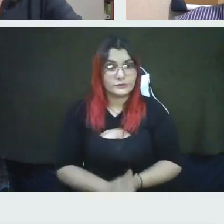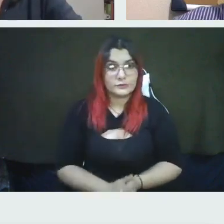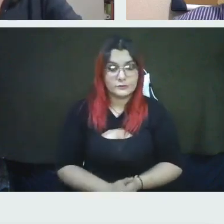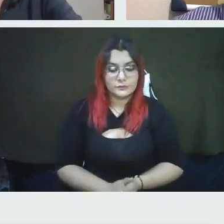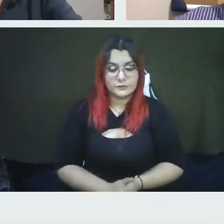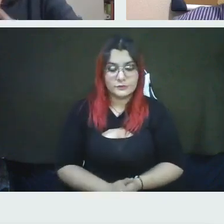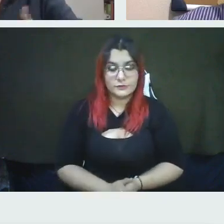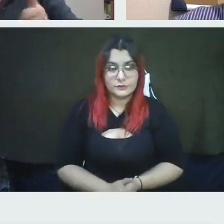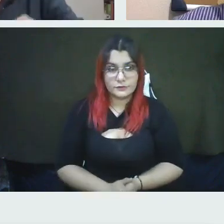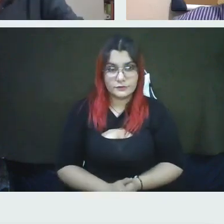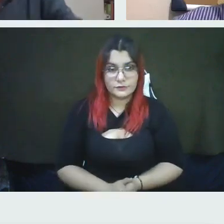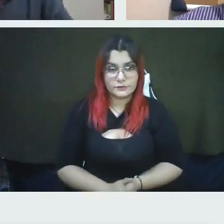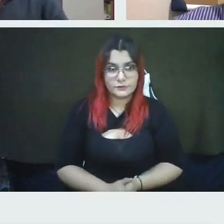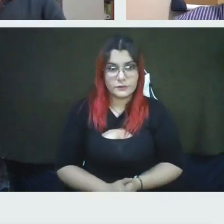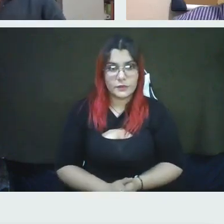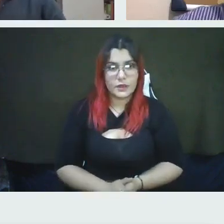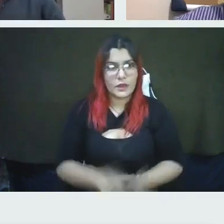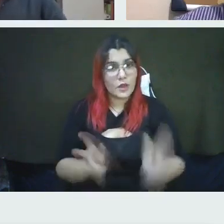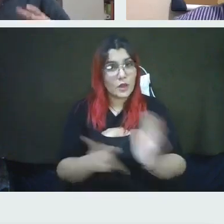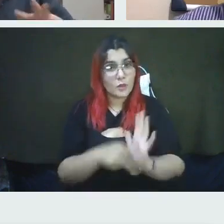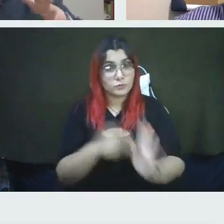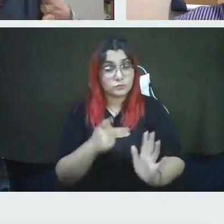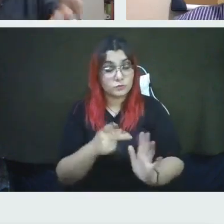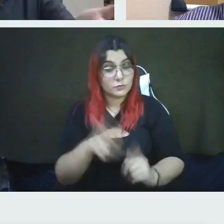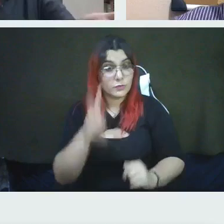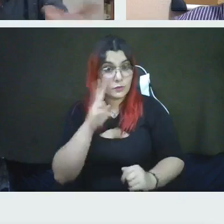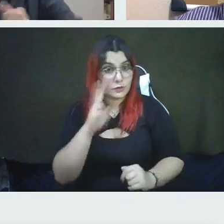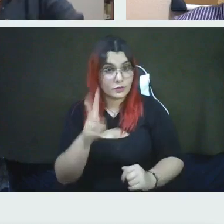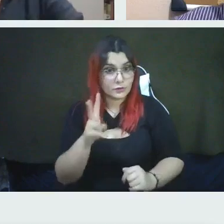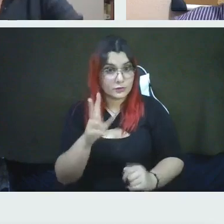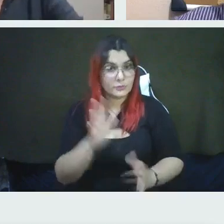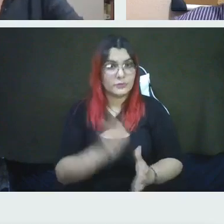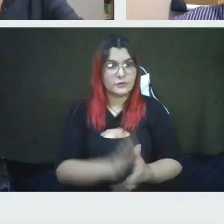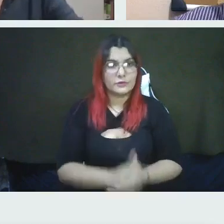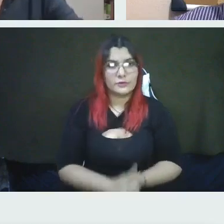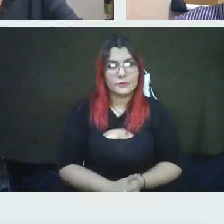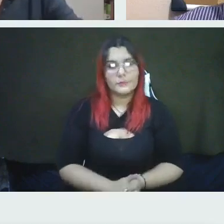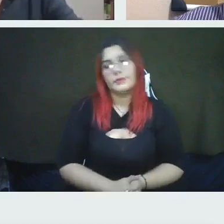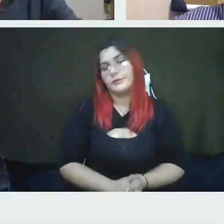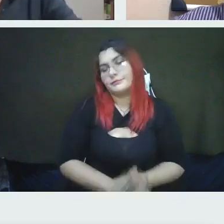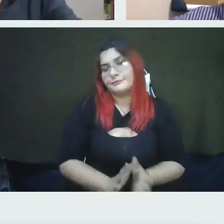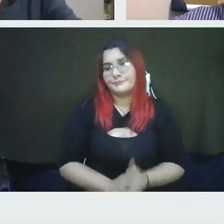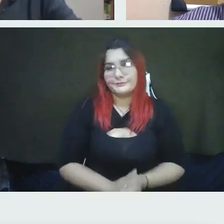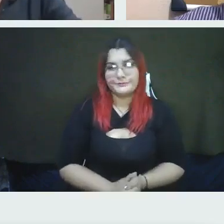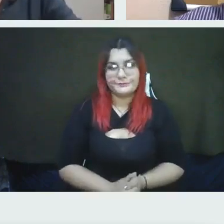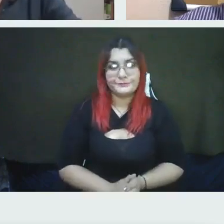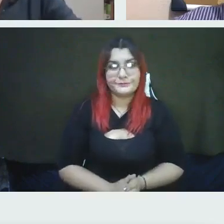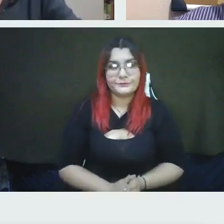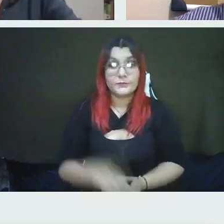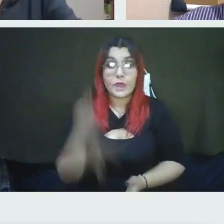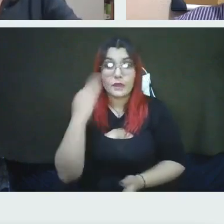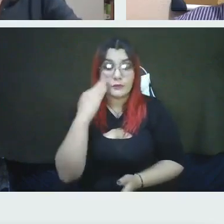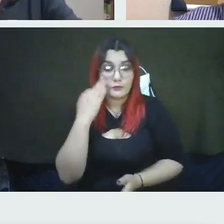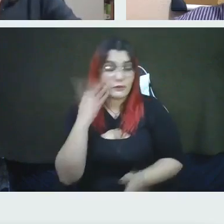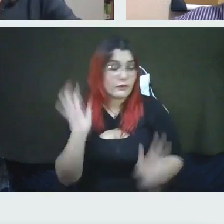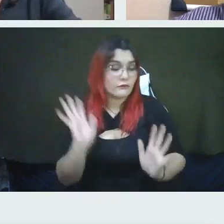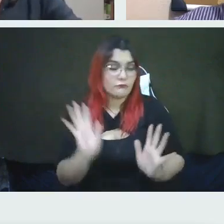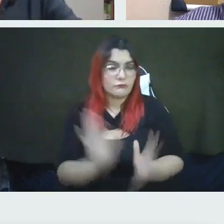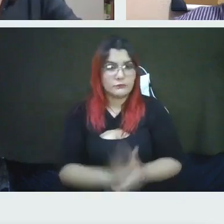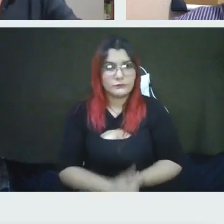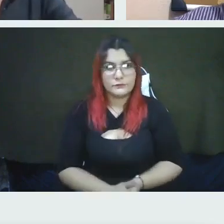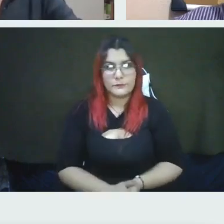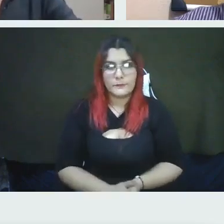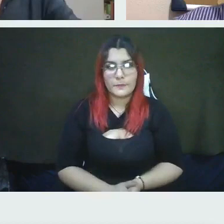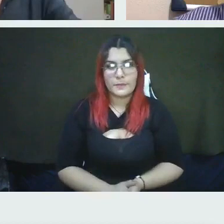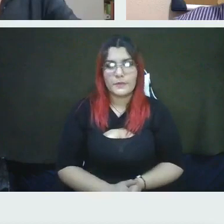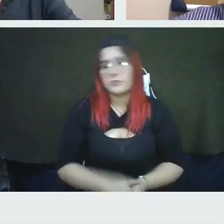lo vuelve a ver y bueno, y después tiene los comentarios. Esa es una de las ventajas, ¿no? De las redes sociales, que bueno, pues queda la